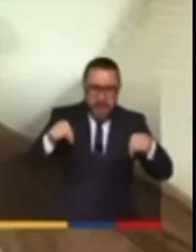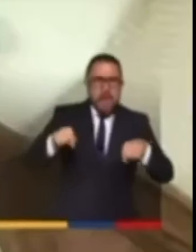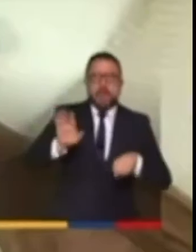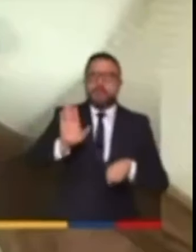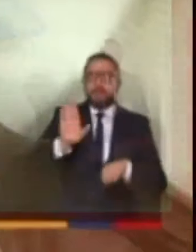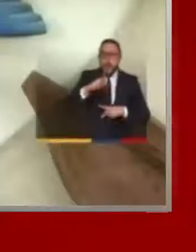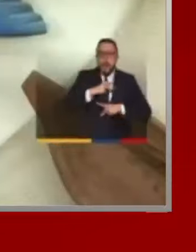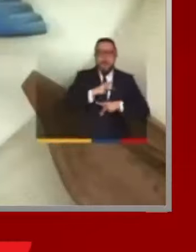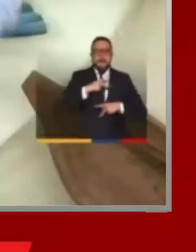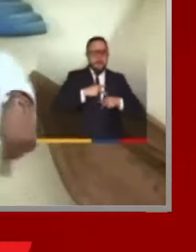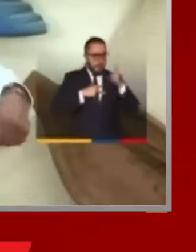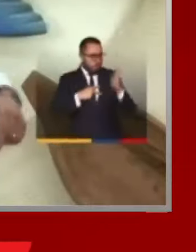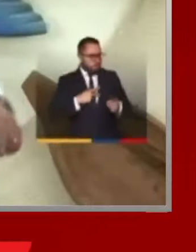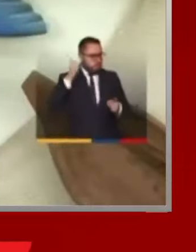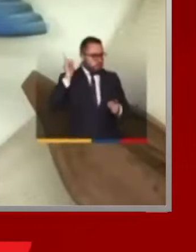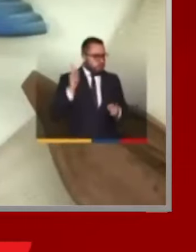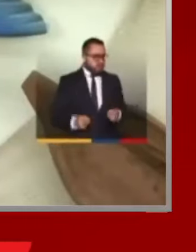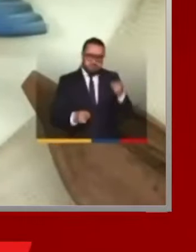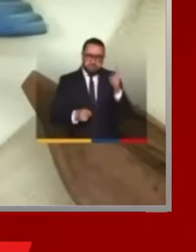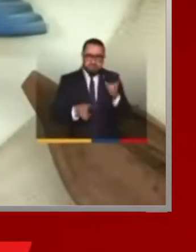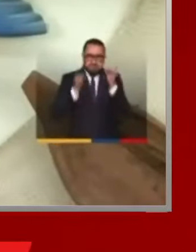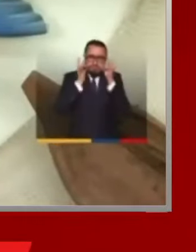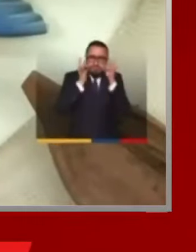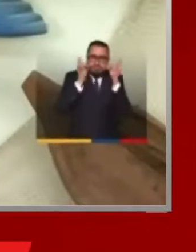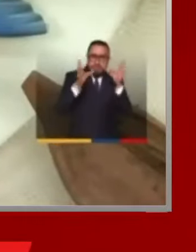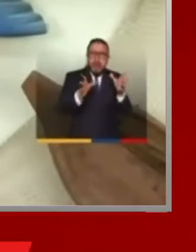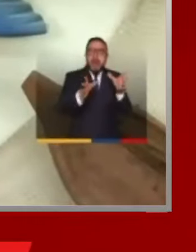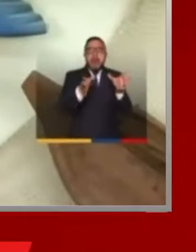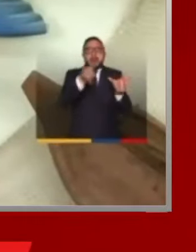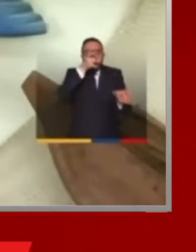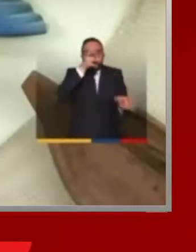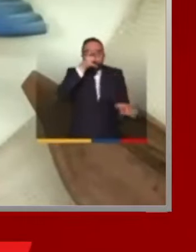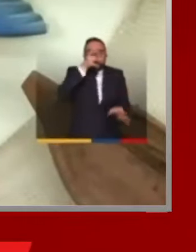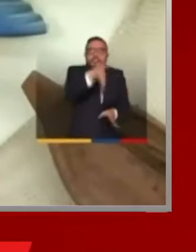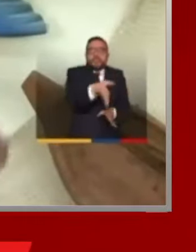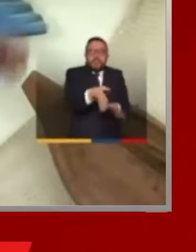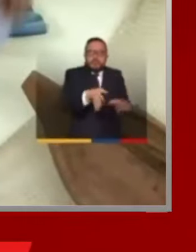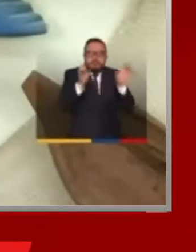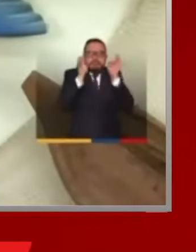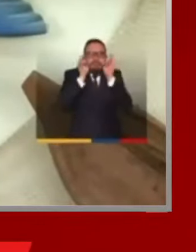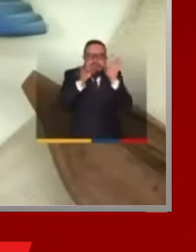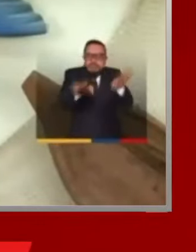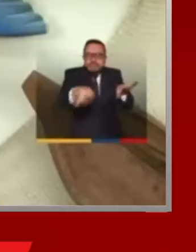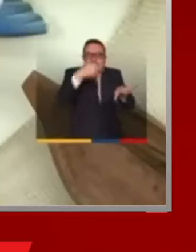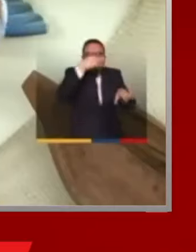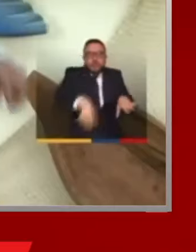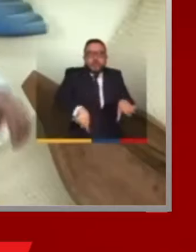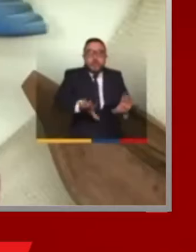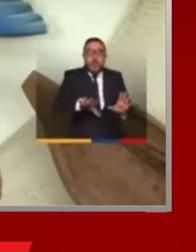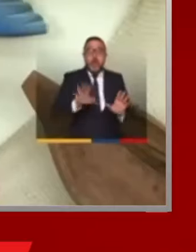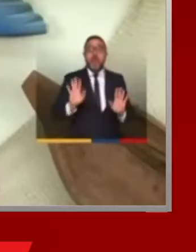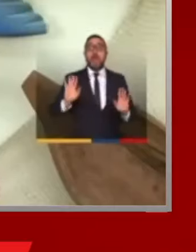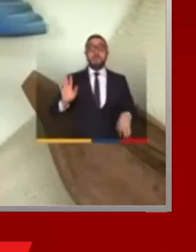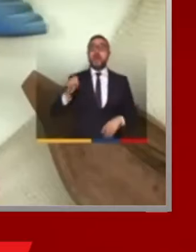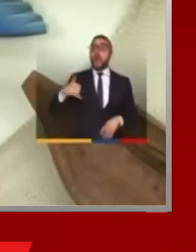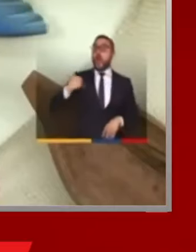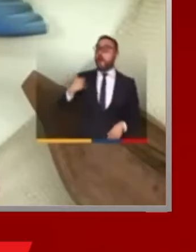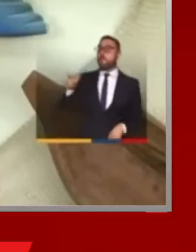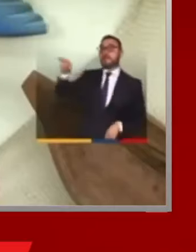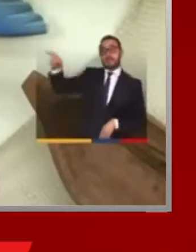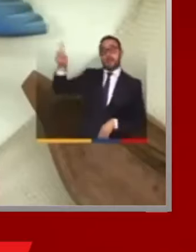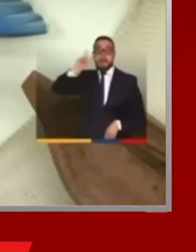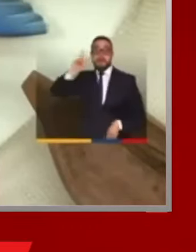Cuidadito. Hay mujeres ahí, les está advirtiendo. Cuidadito. Claro.